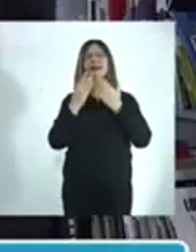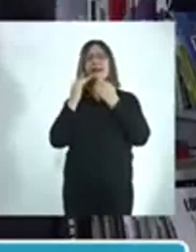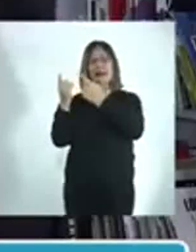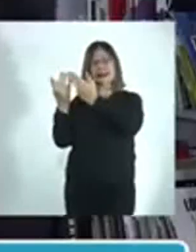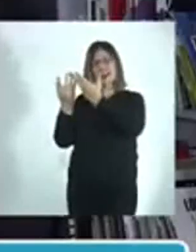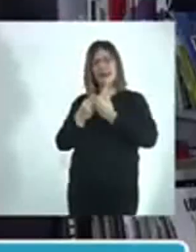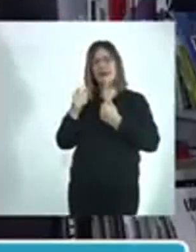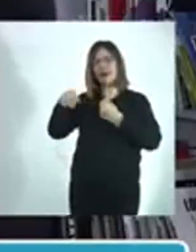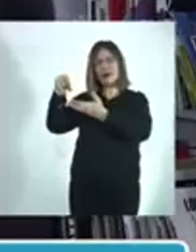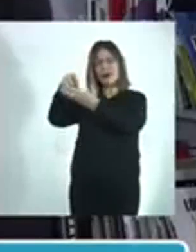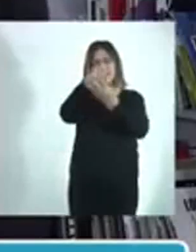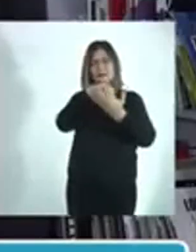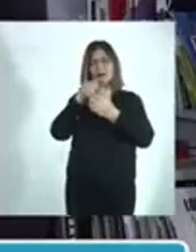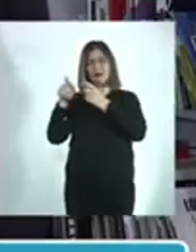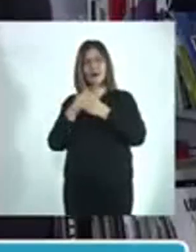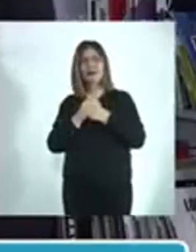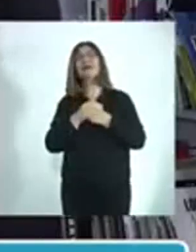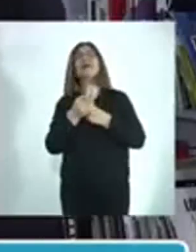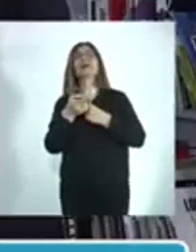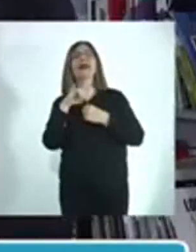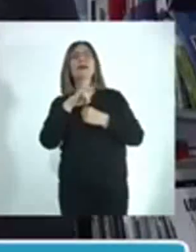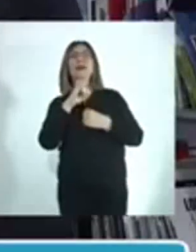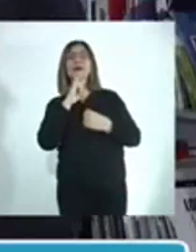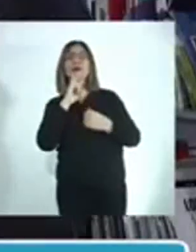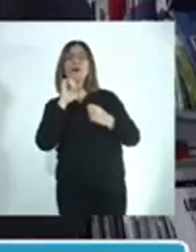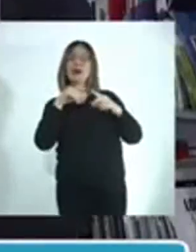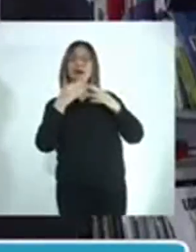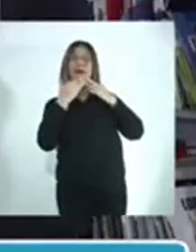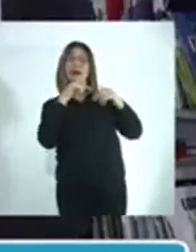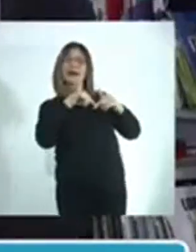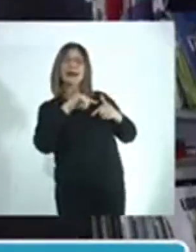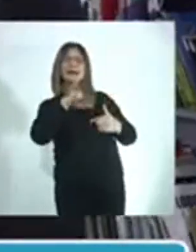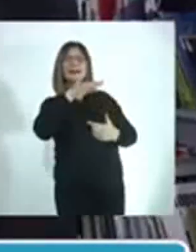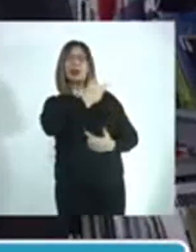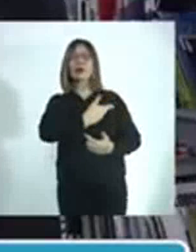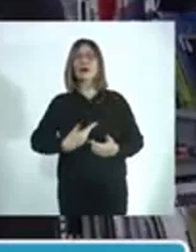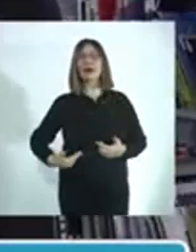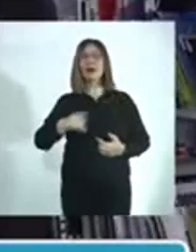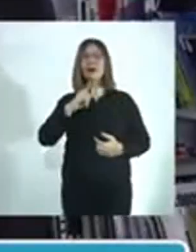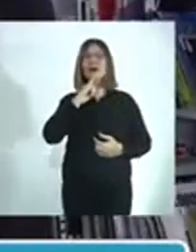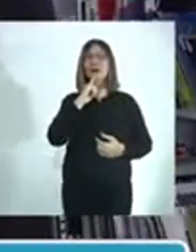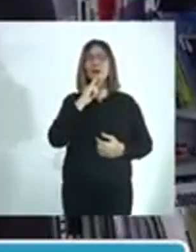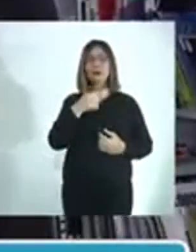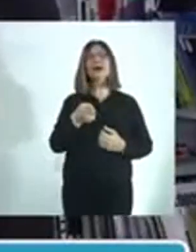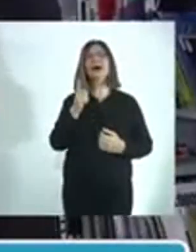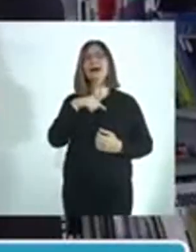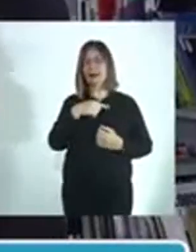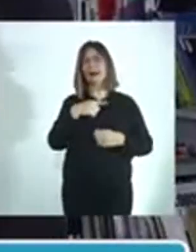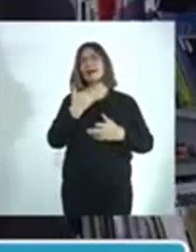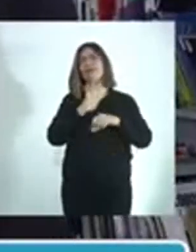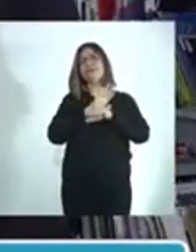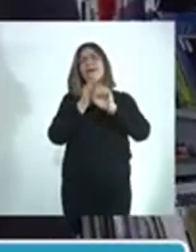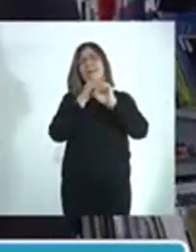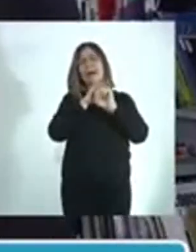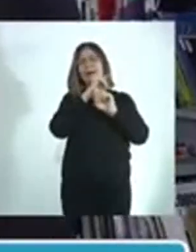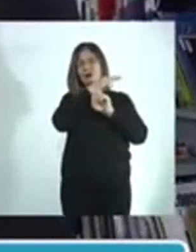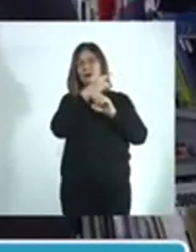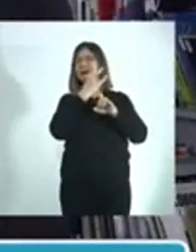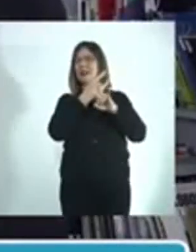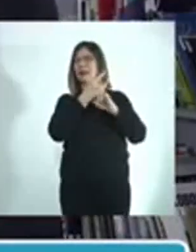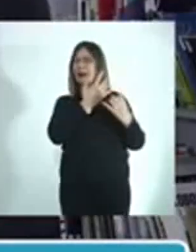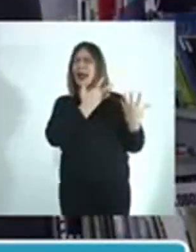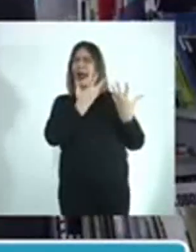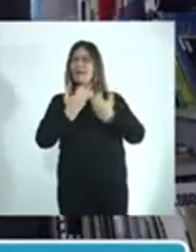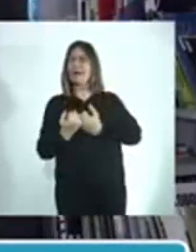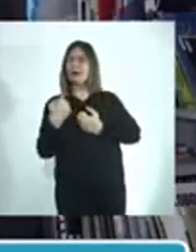Y sin más, a la provincia de Tucumán, al señor gobernador, al doctor Juan Mansur, quien ha apostado una vez más a la